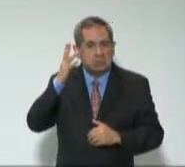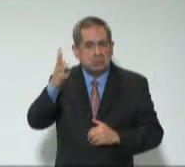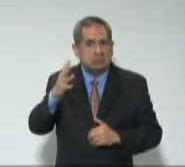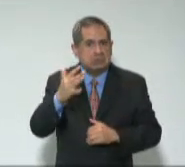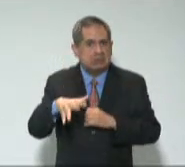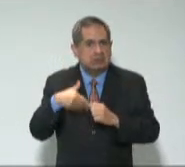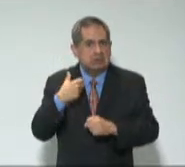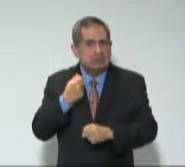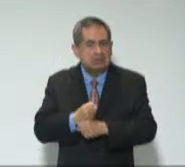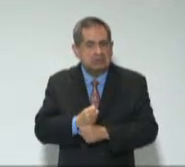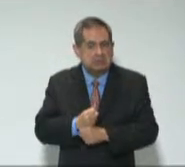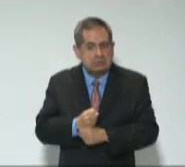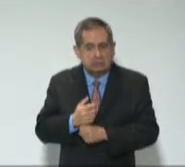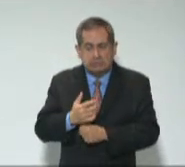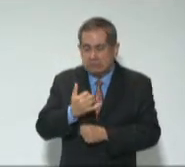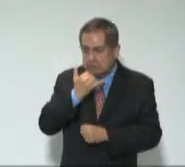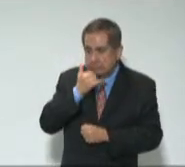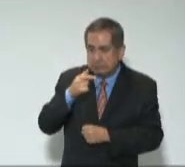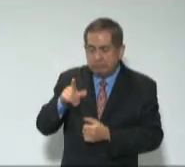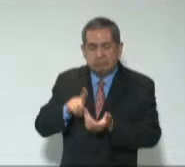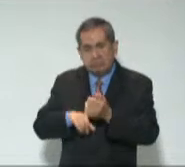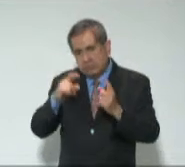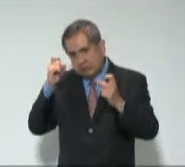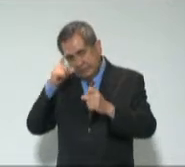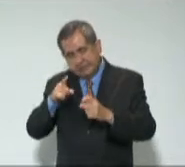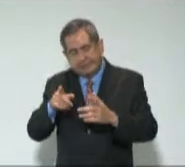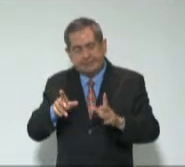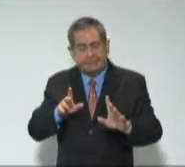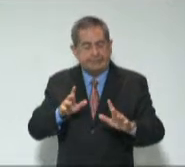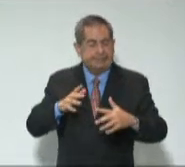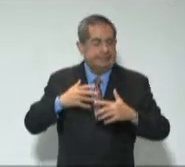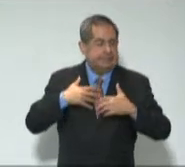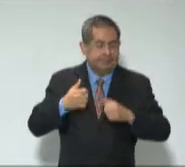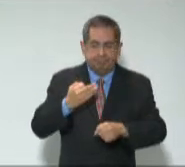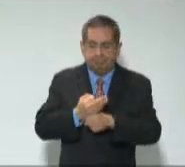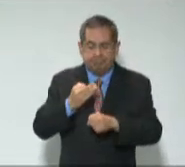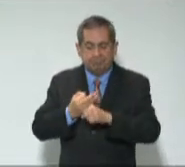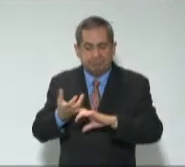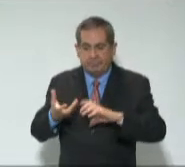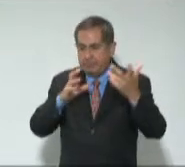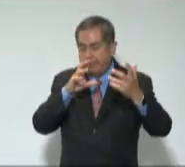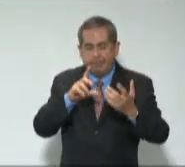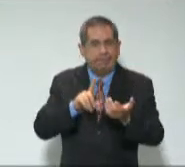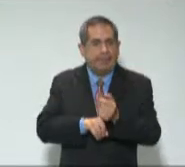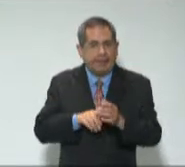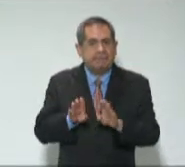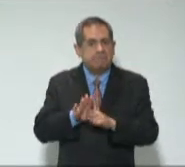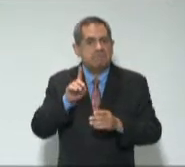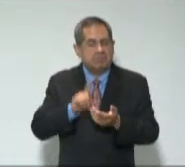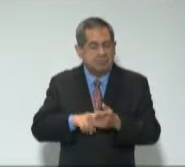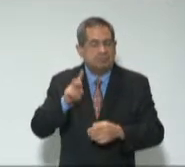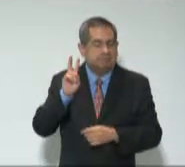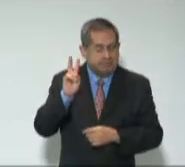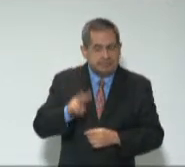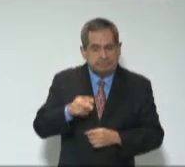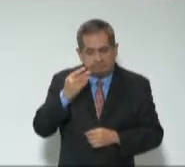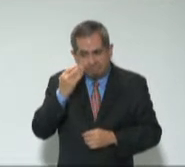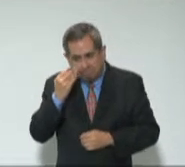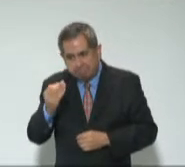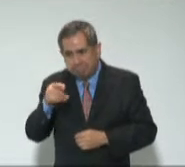esto que nos señala el reto justamente de entender que no solo estamos percibiendo las